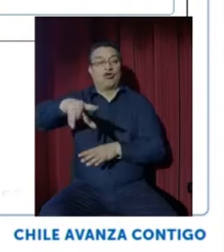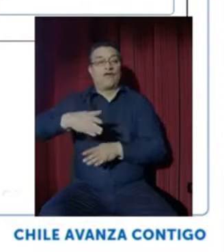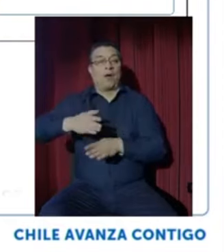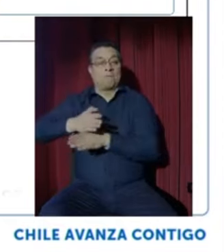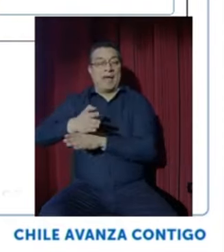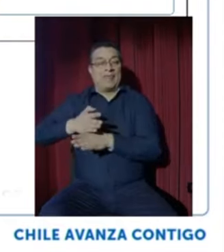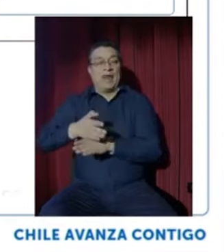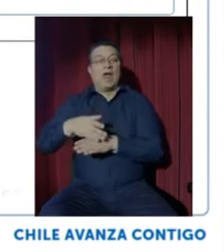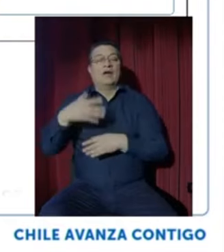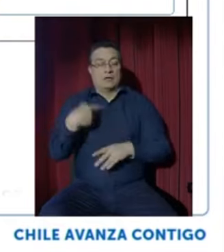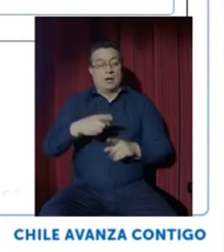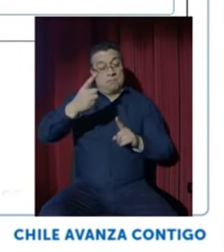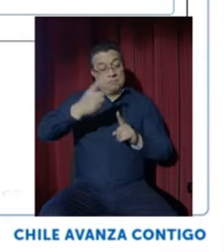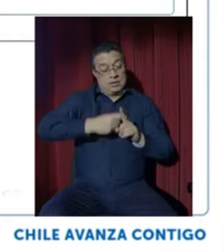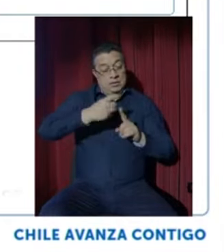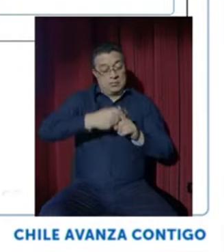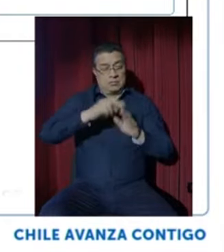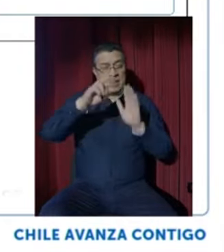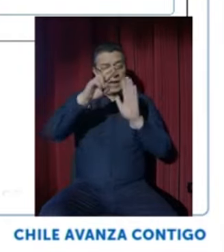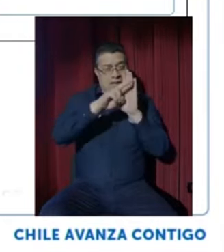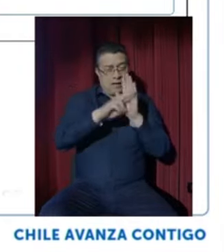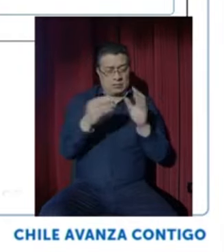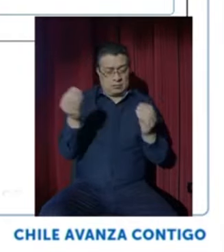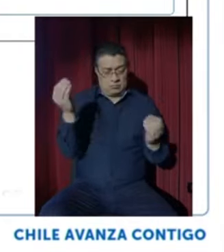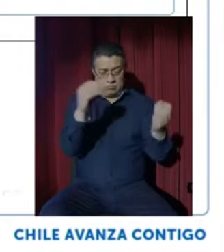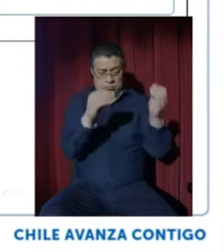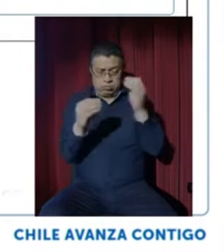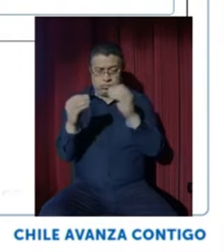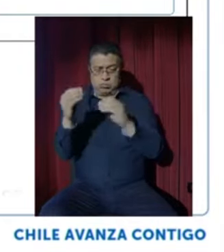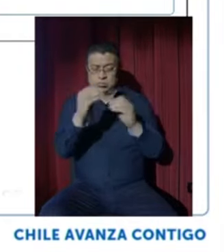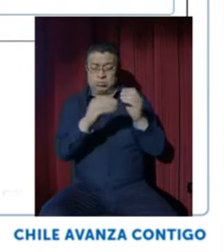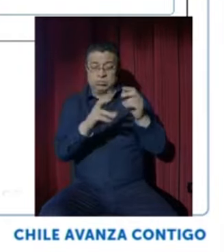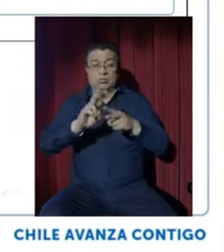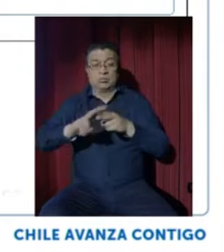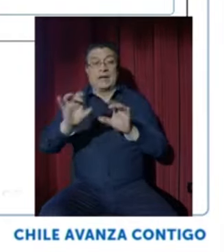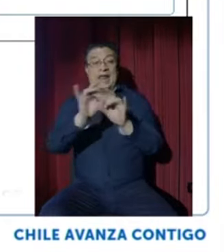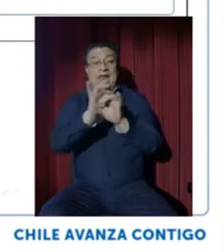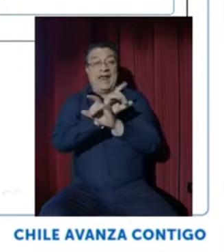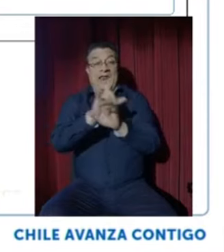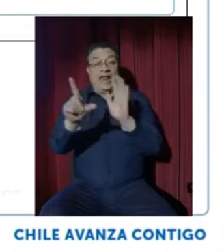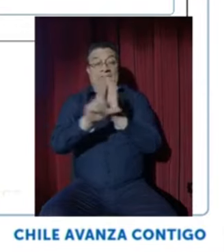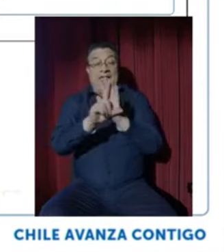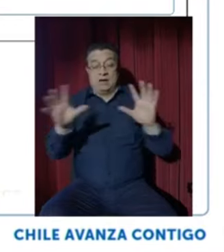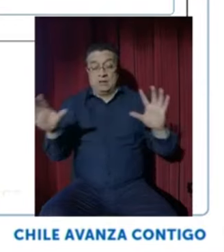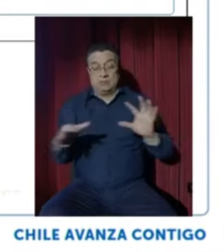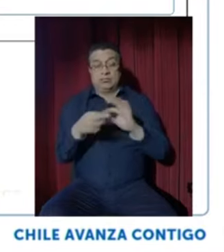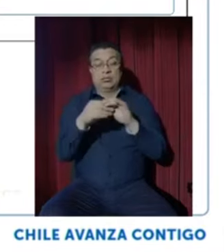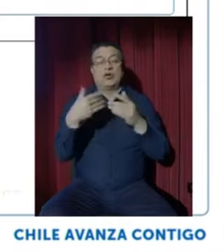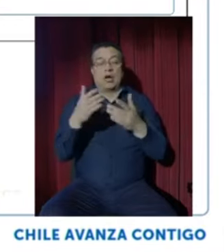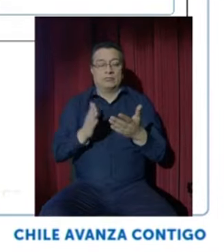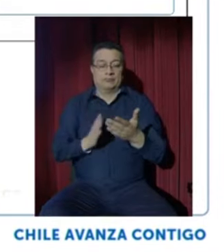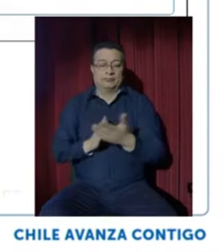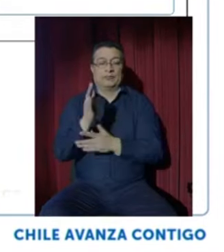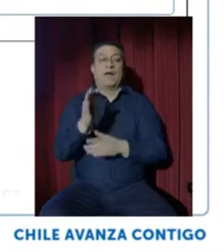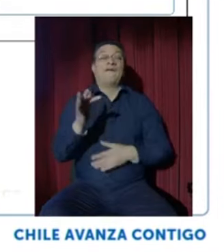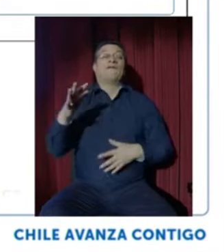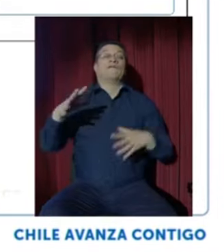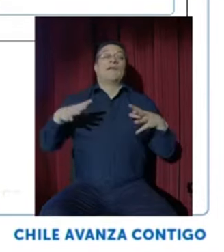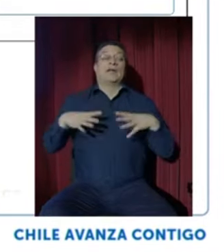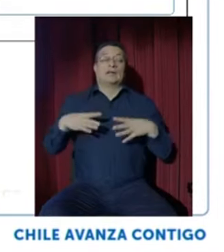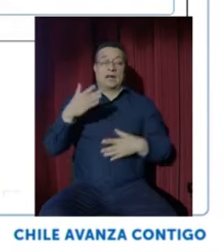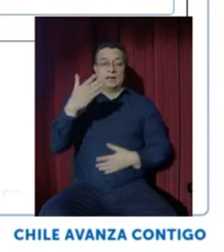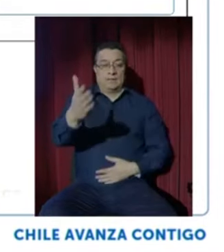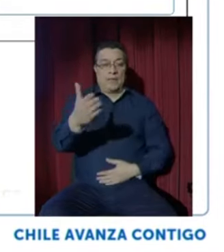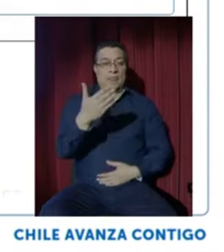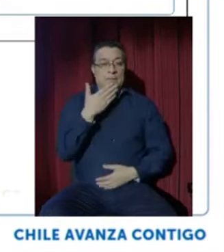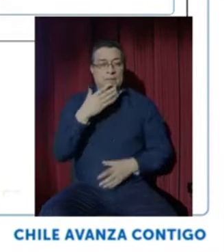meses en en preparar los reglamentos asociados a esta ley y nos tocó implementarla Felicidades también